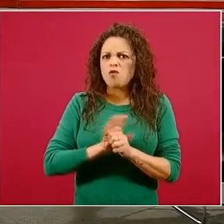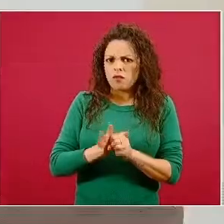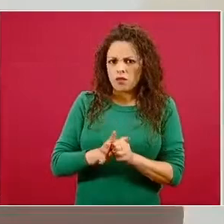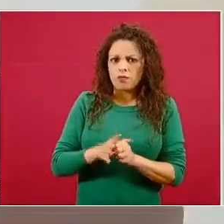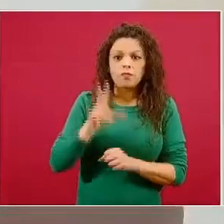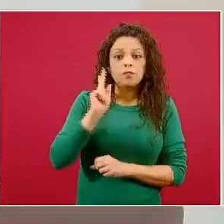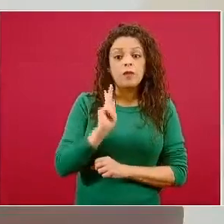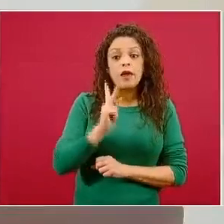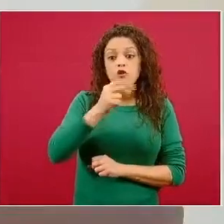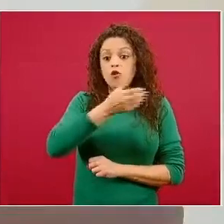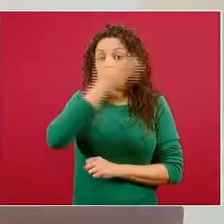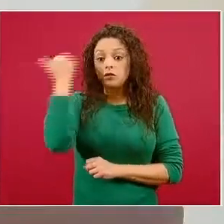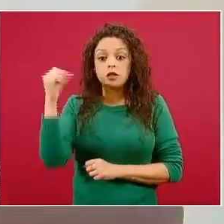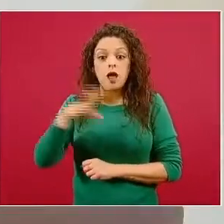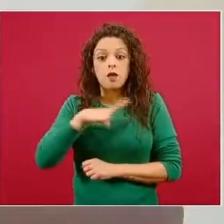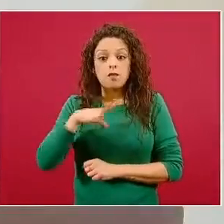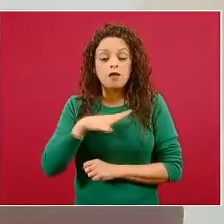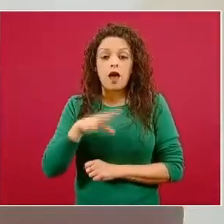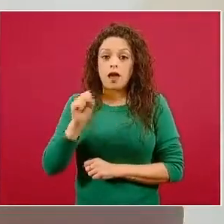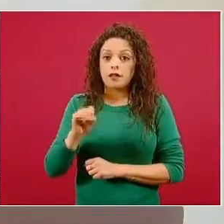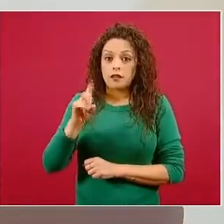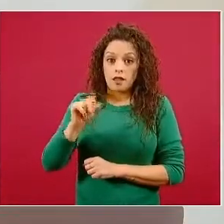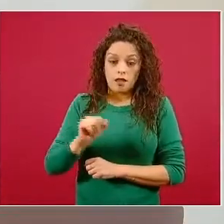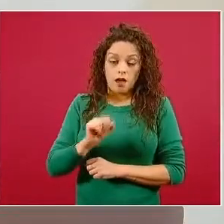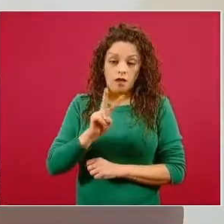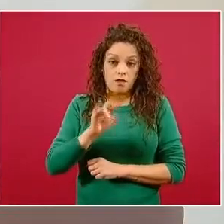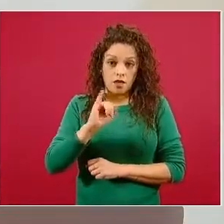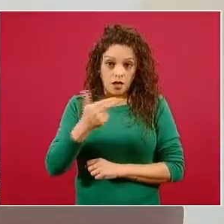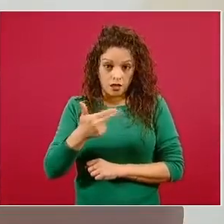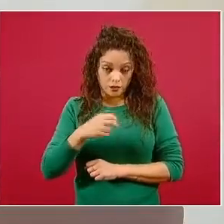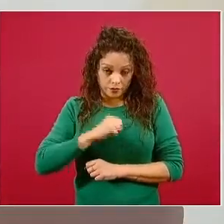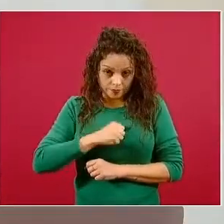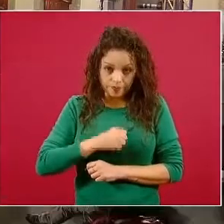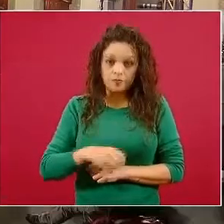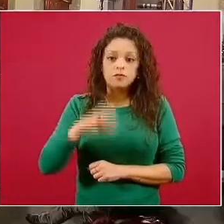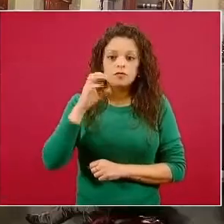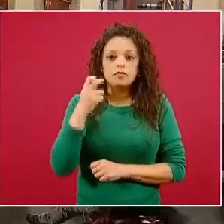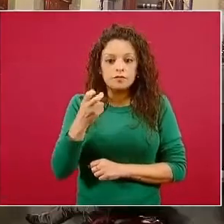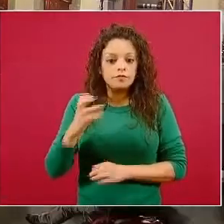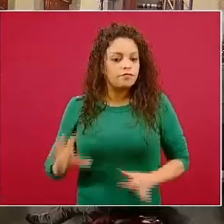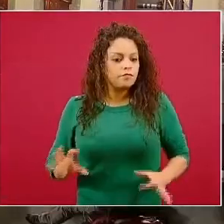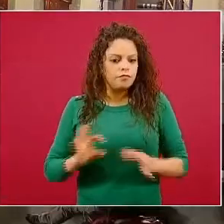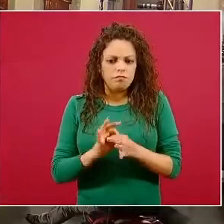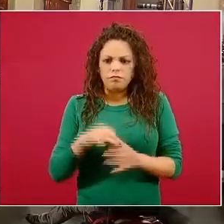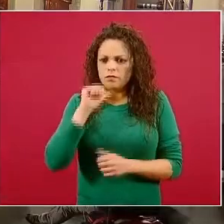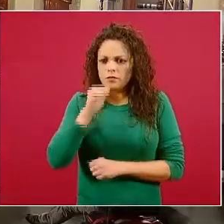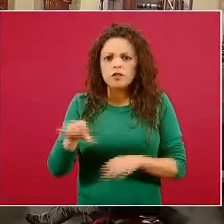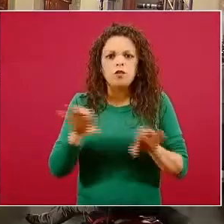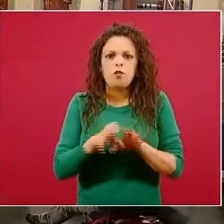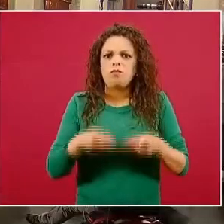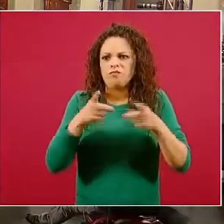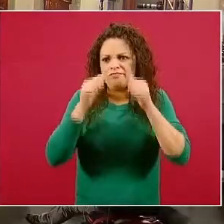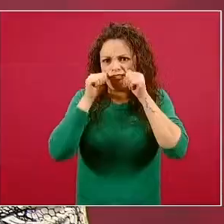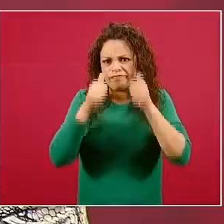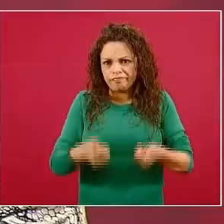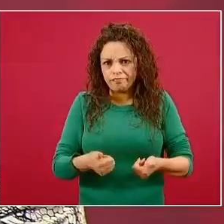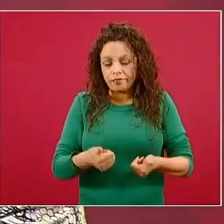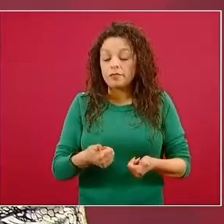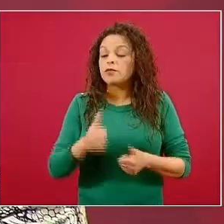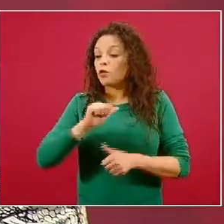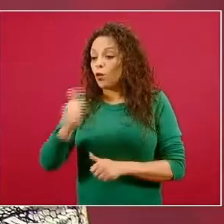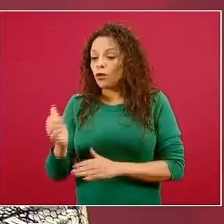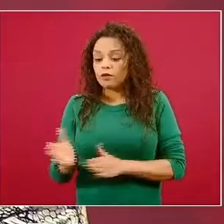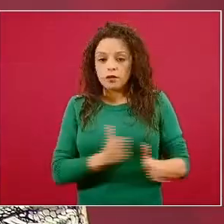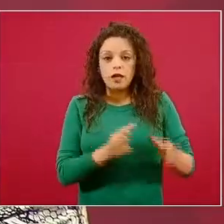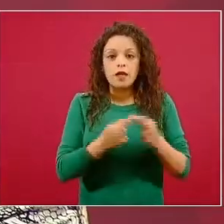con VIH o bien no había sido vinculada a esa atención. Y de esto lo importante también es que un 22%